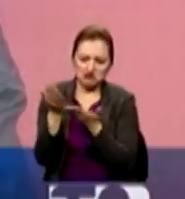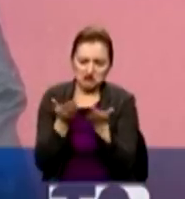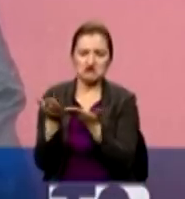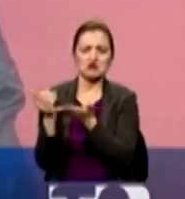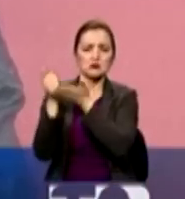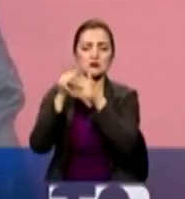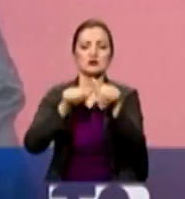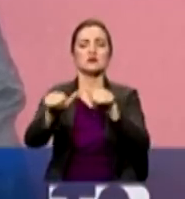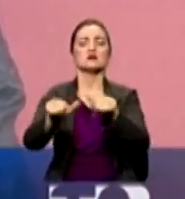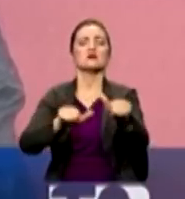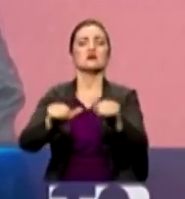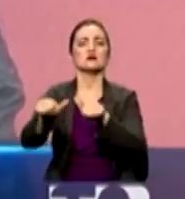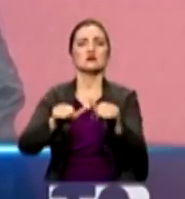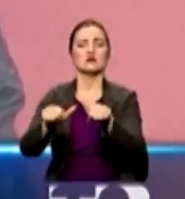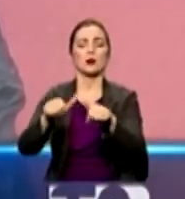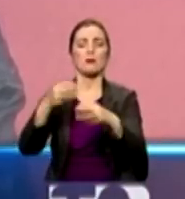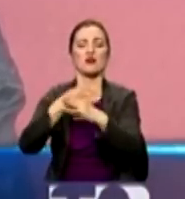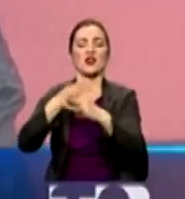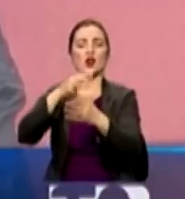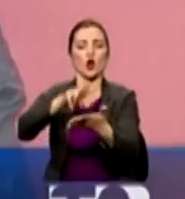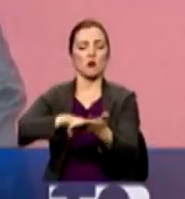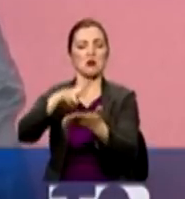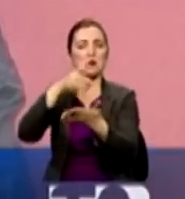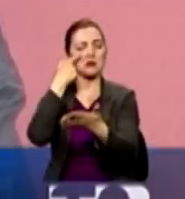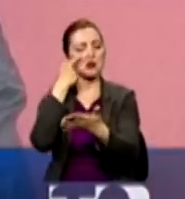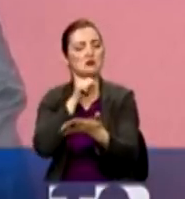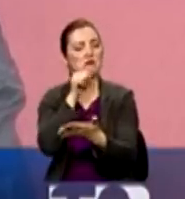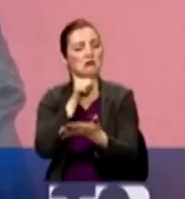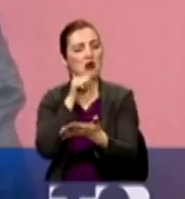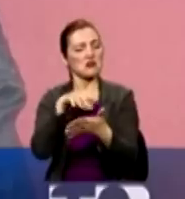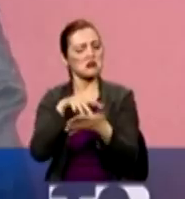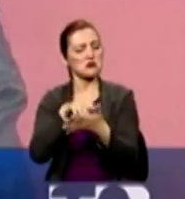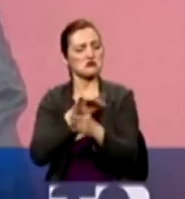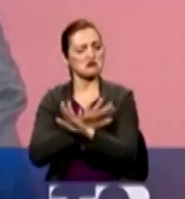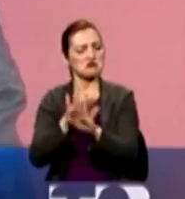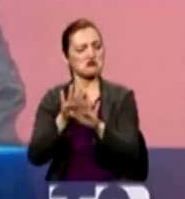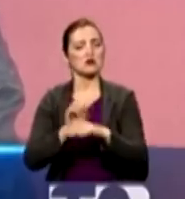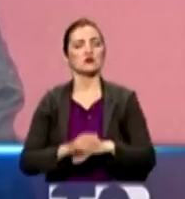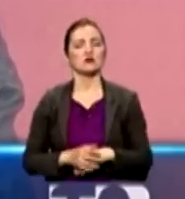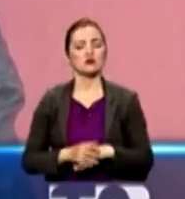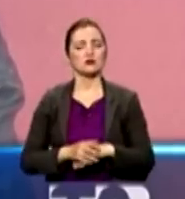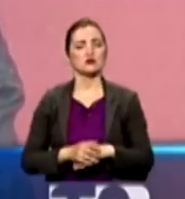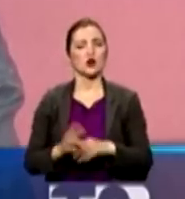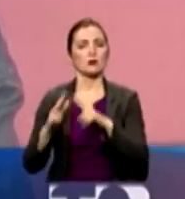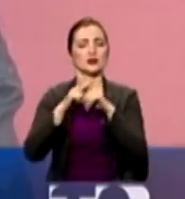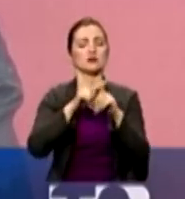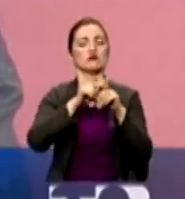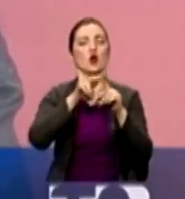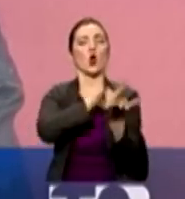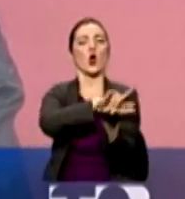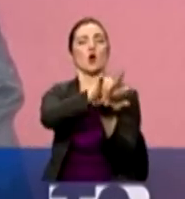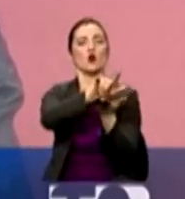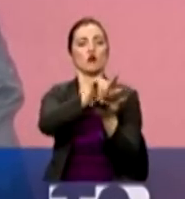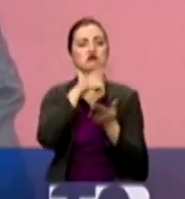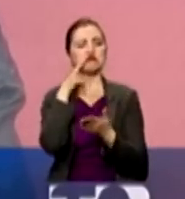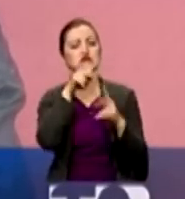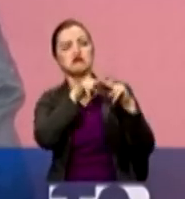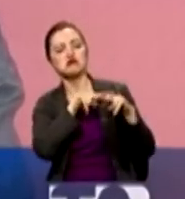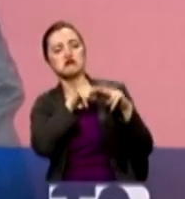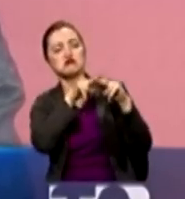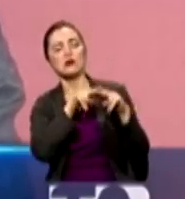trámites, a convalidar mis materias, a ver si alguna materia me falta, me van a prestar un avión y un